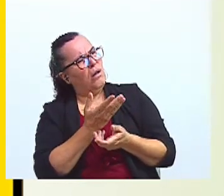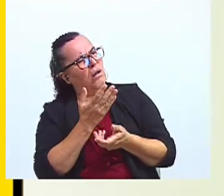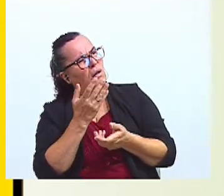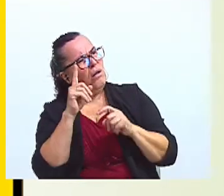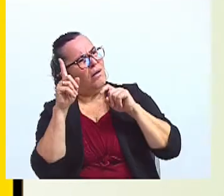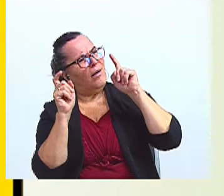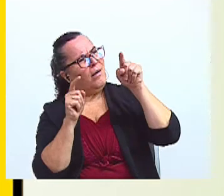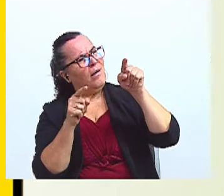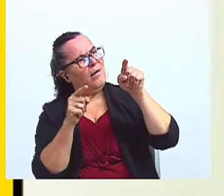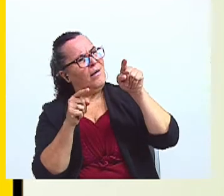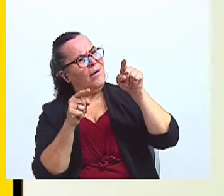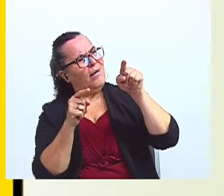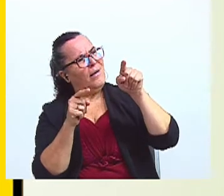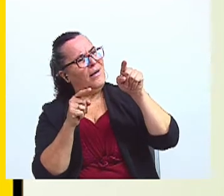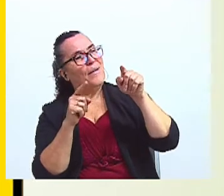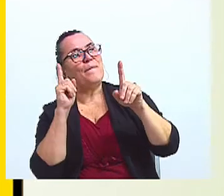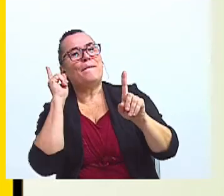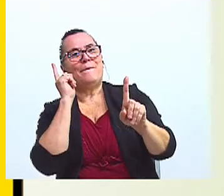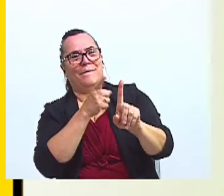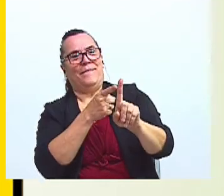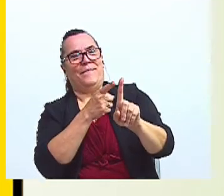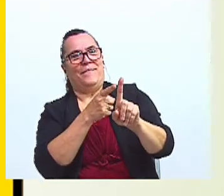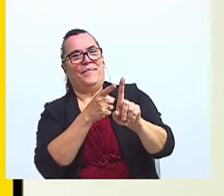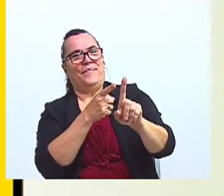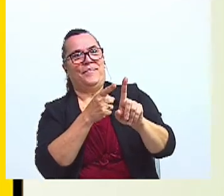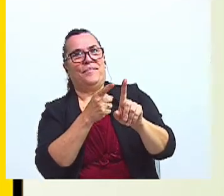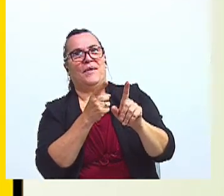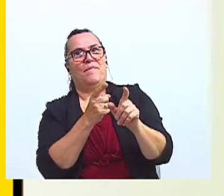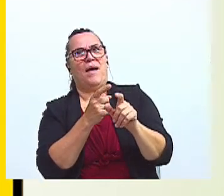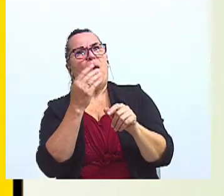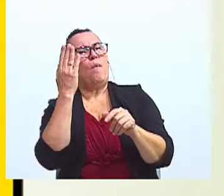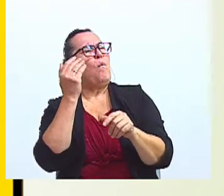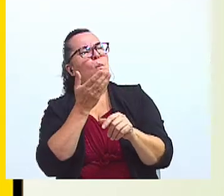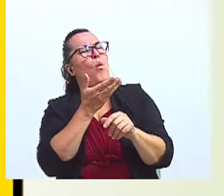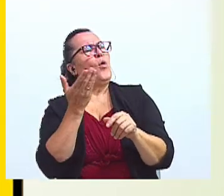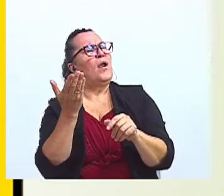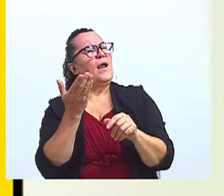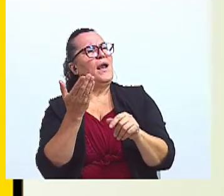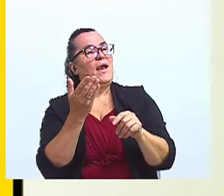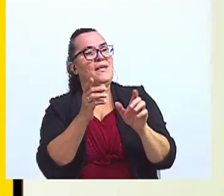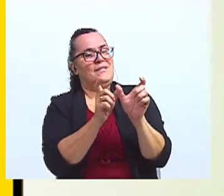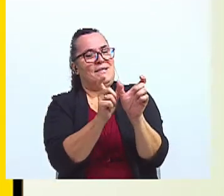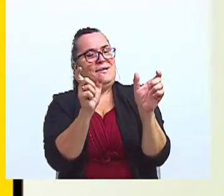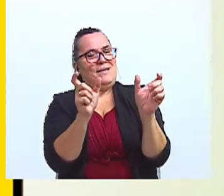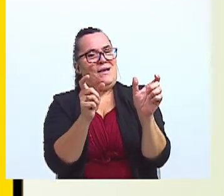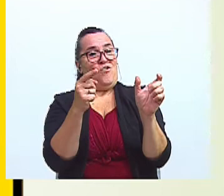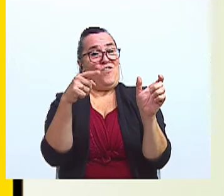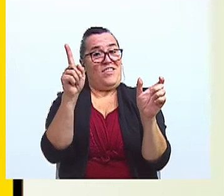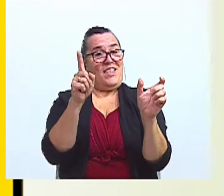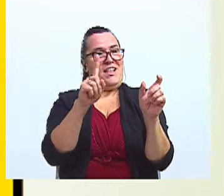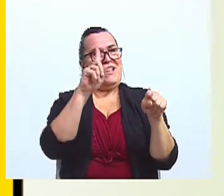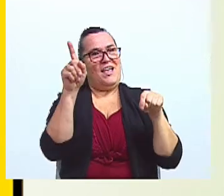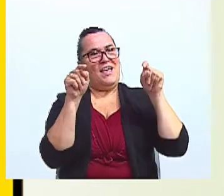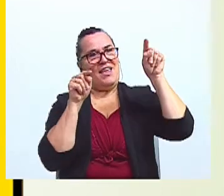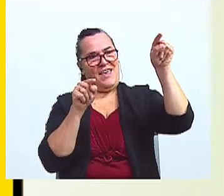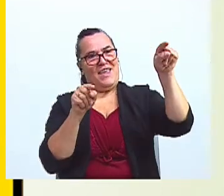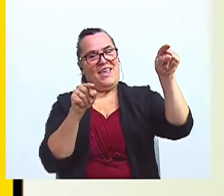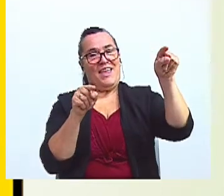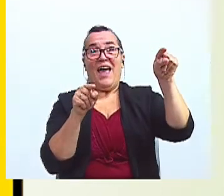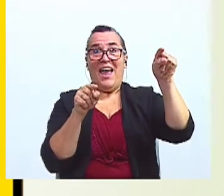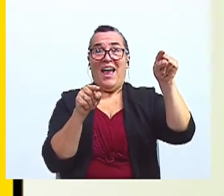que, como es una pregunta, va separado, con tilde y entre signos